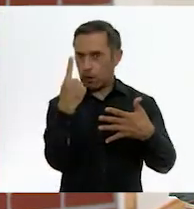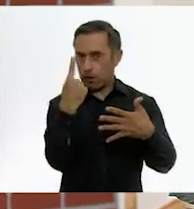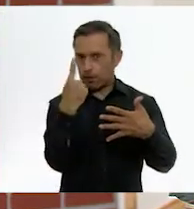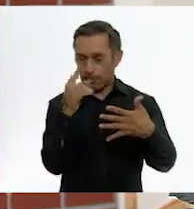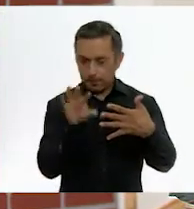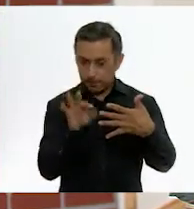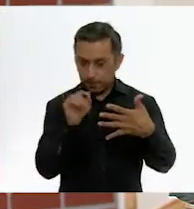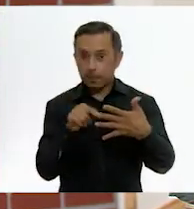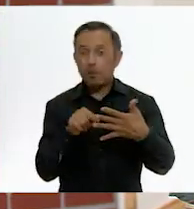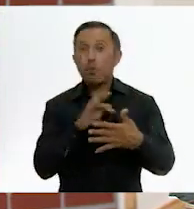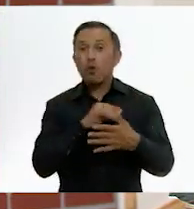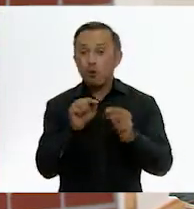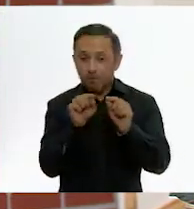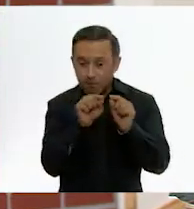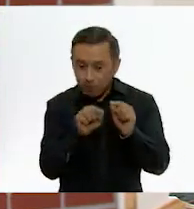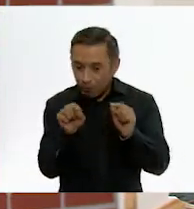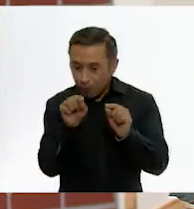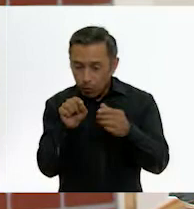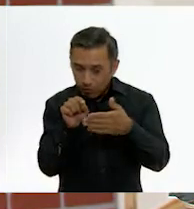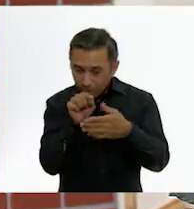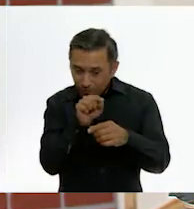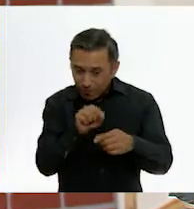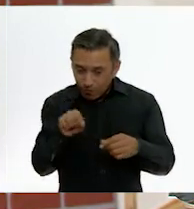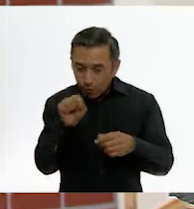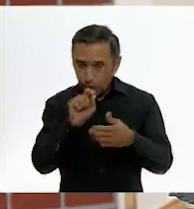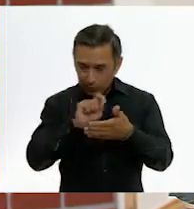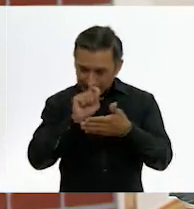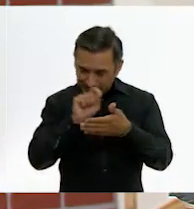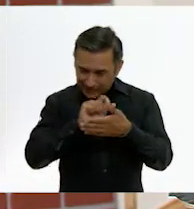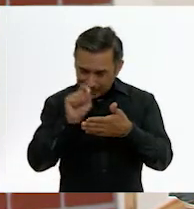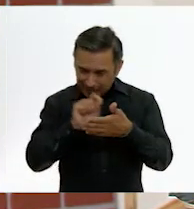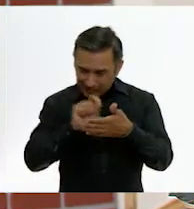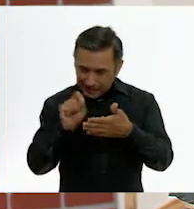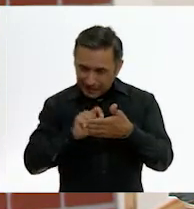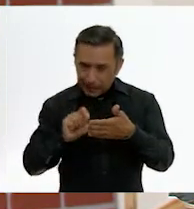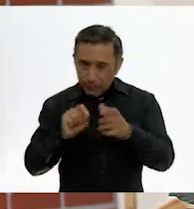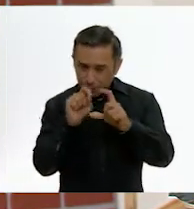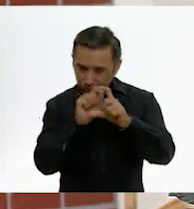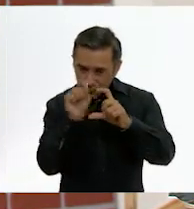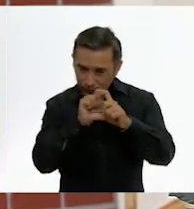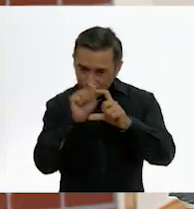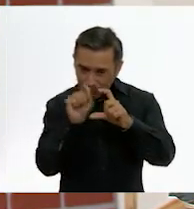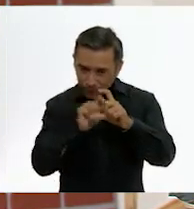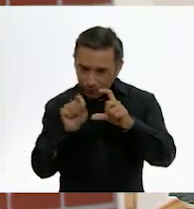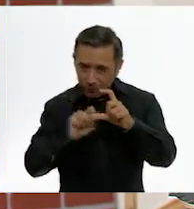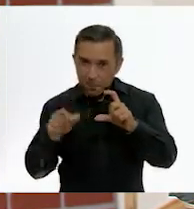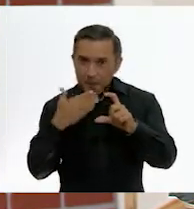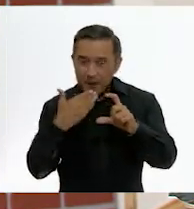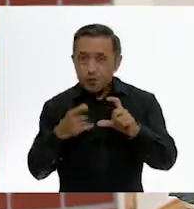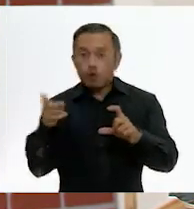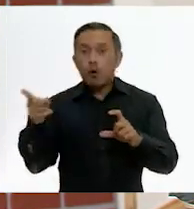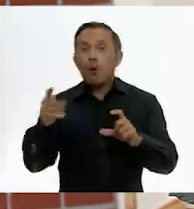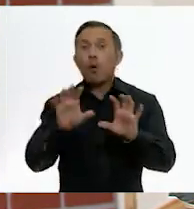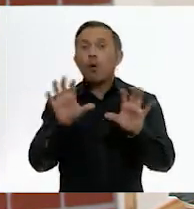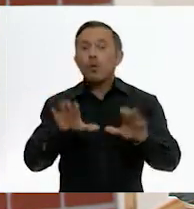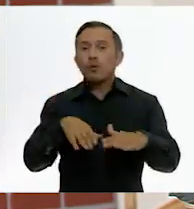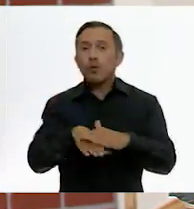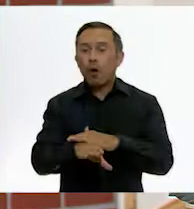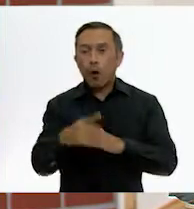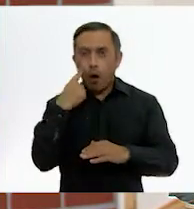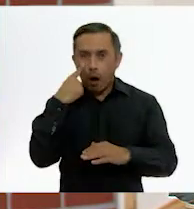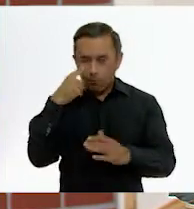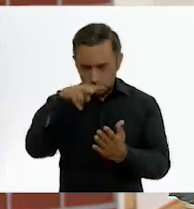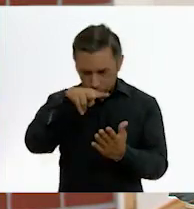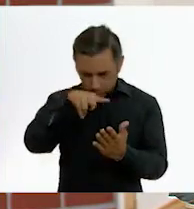que rellenar completamente bien en ese círculo porque porque si no el ojo lector no lo va a captar y va a pensar que no la